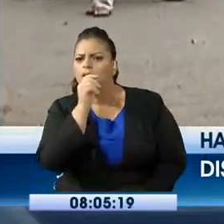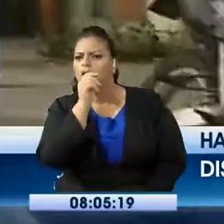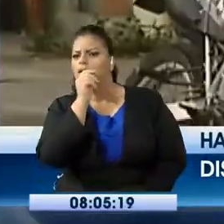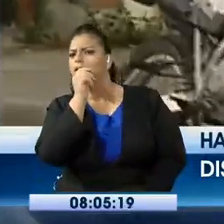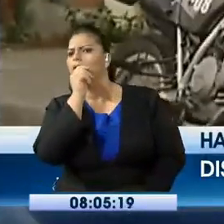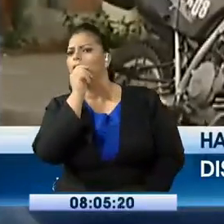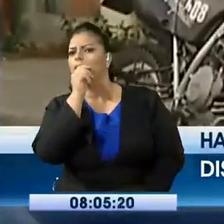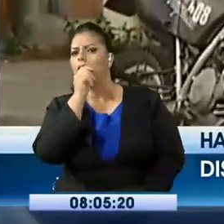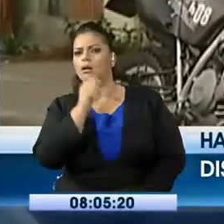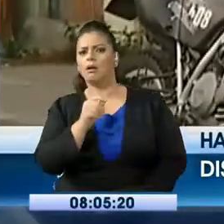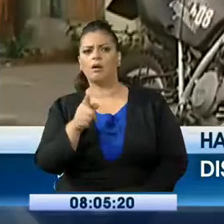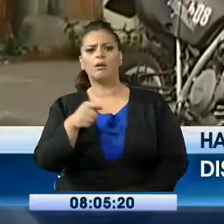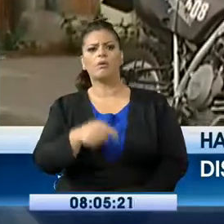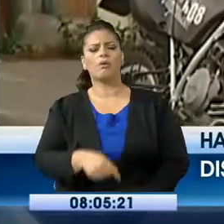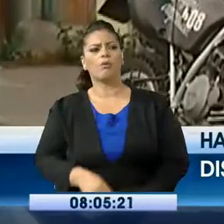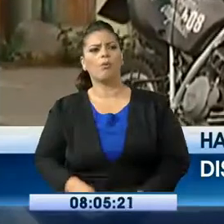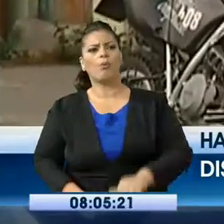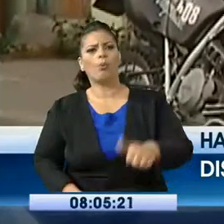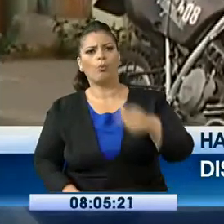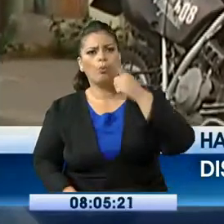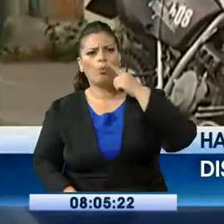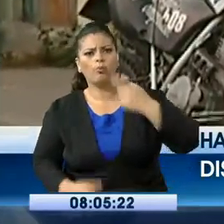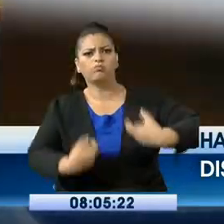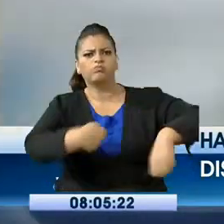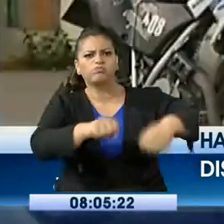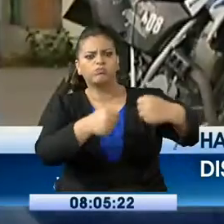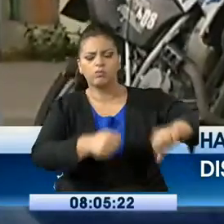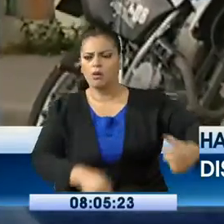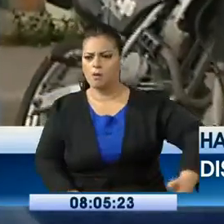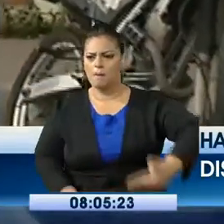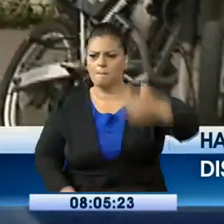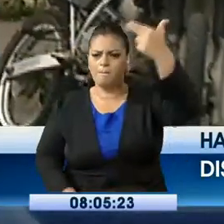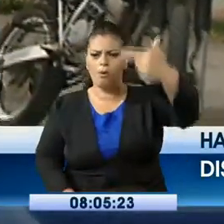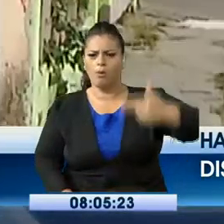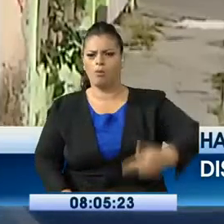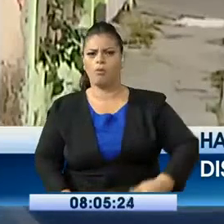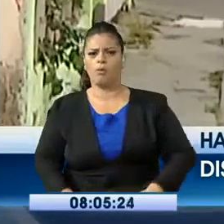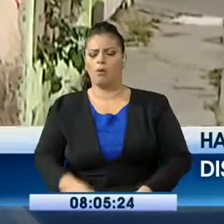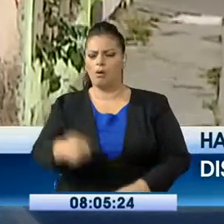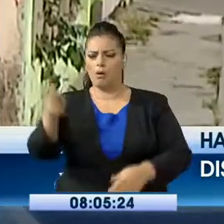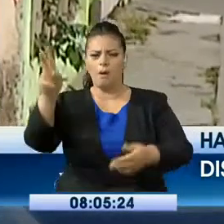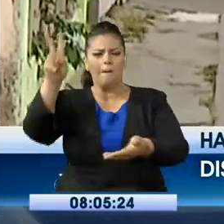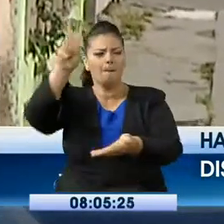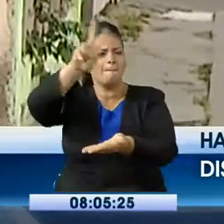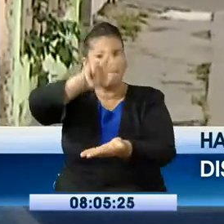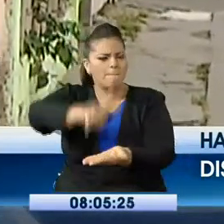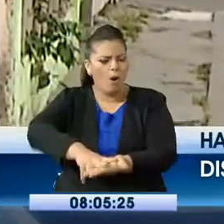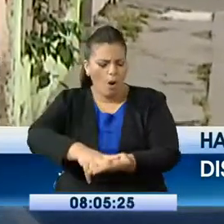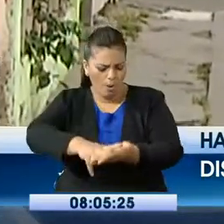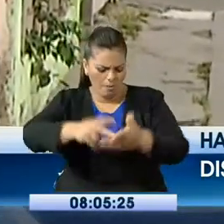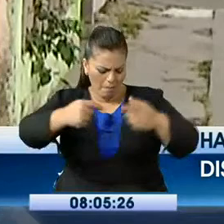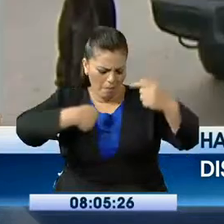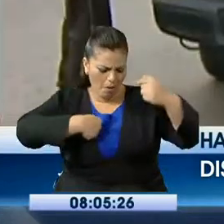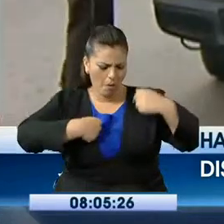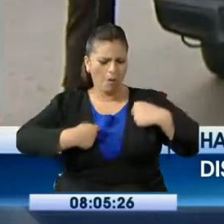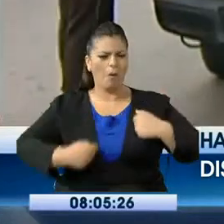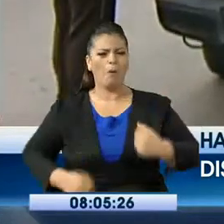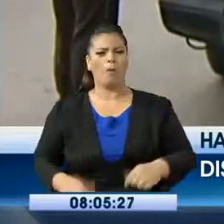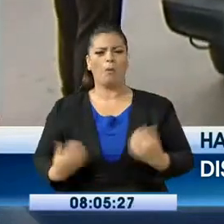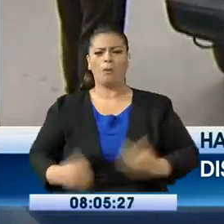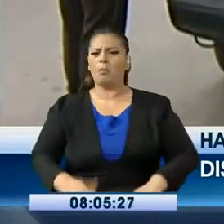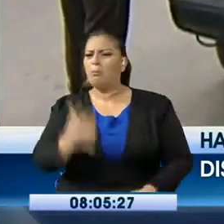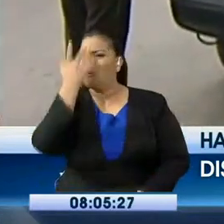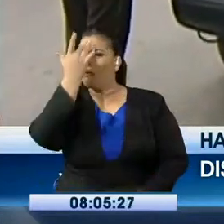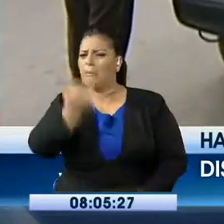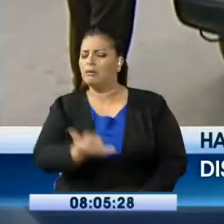dispararon unos tipos en una moto no no no sé por qué en los voladores nunca iba a girar un que hechos como éste se diera